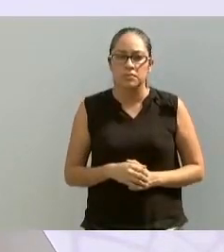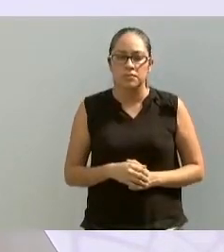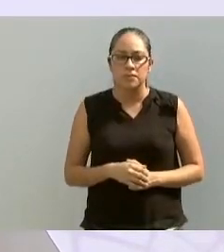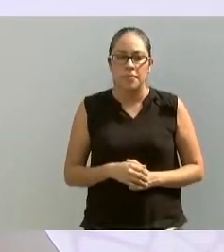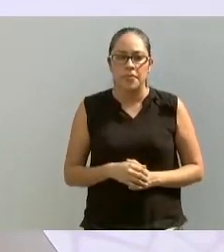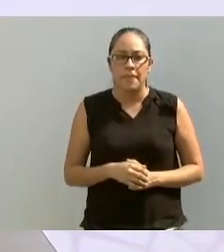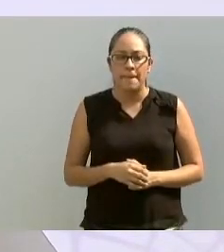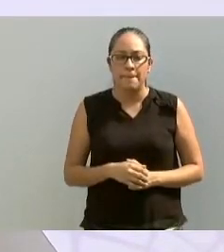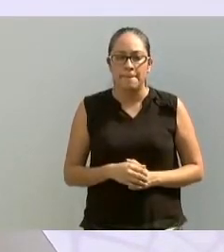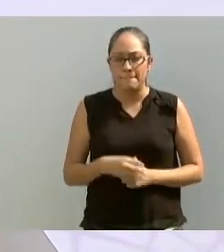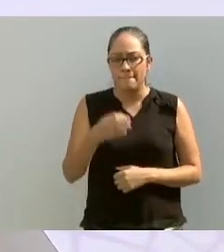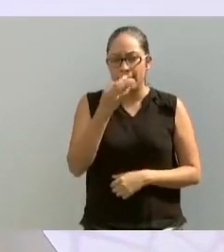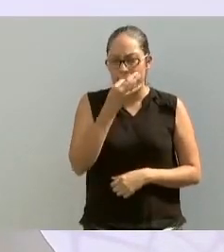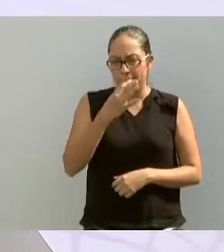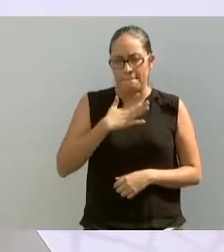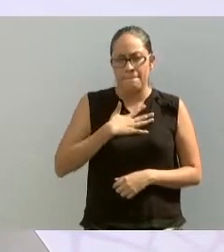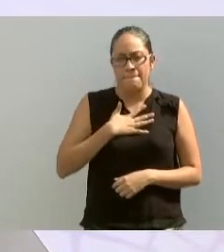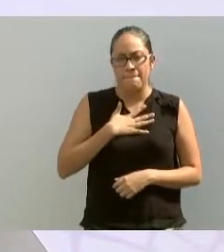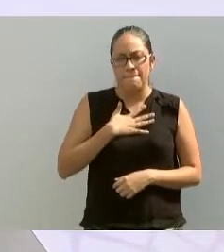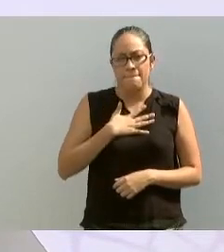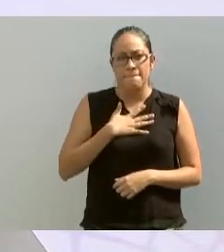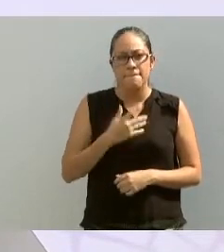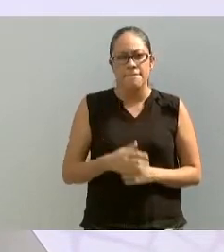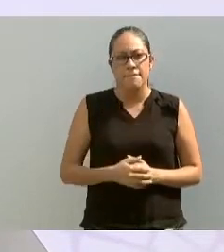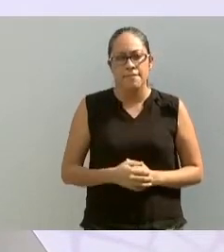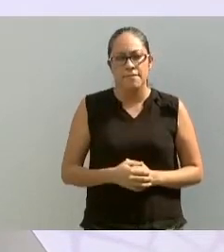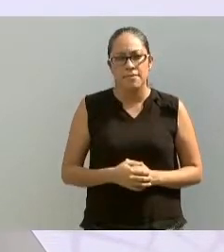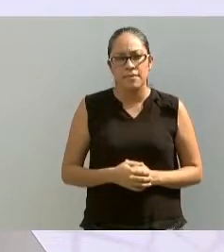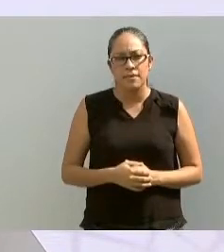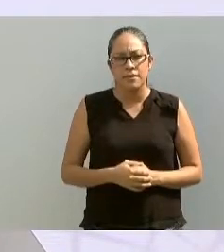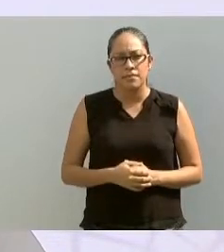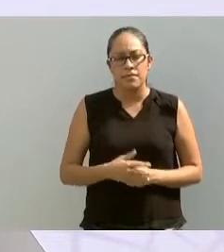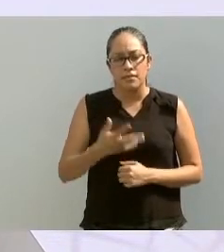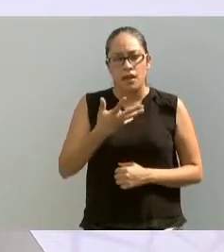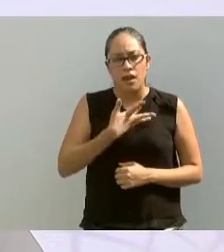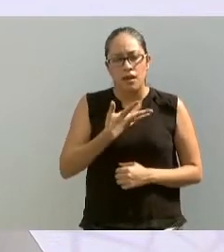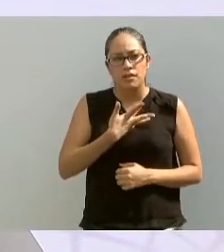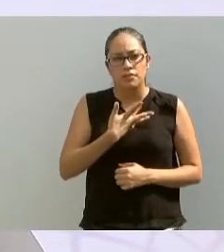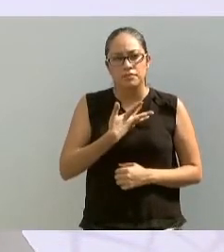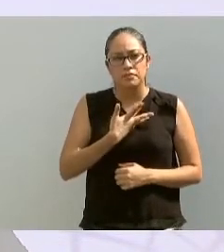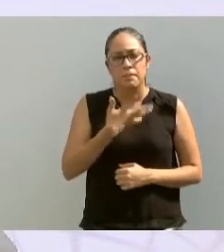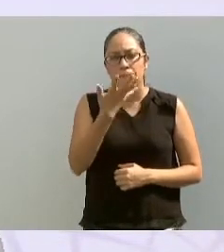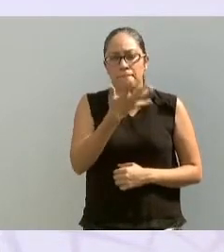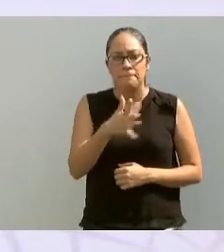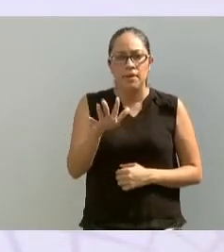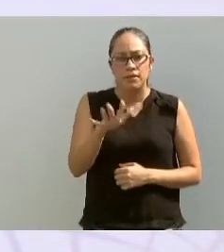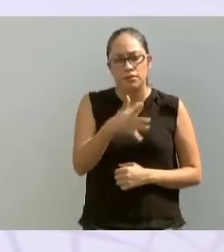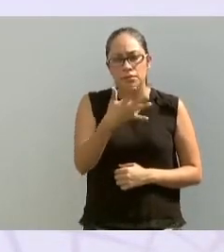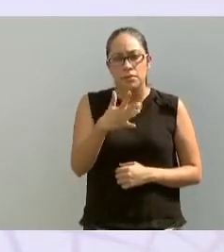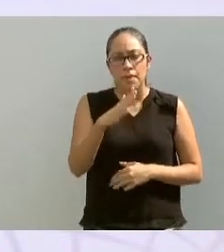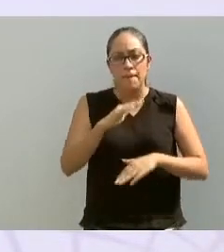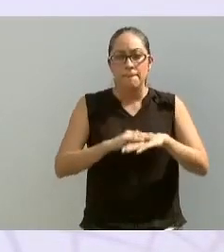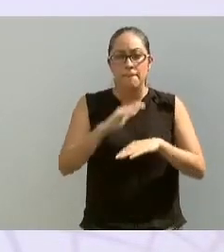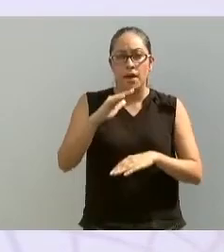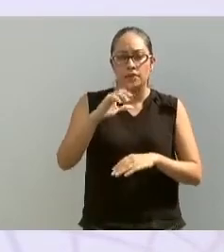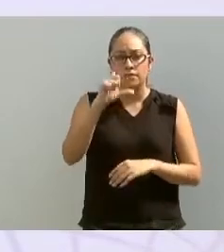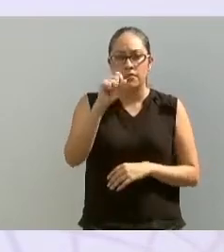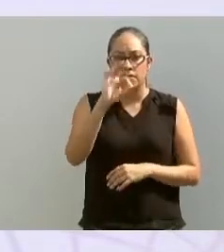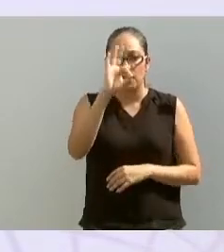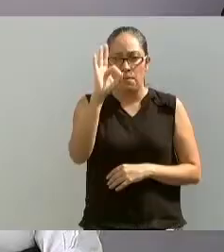Me informan de una sobrepoblación de más del